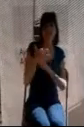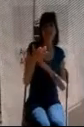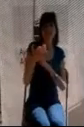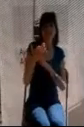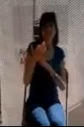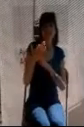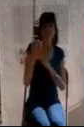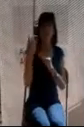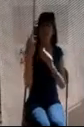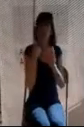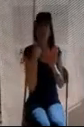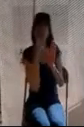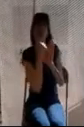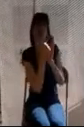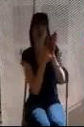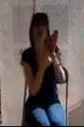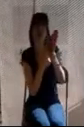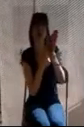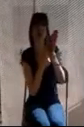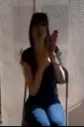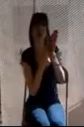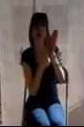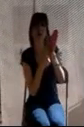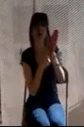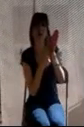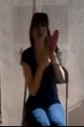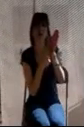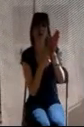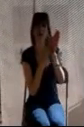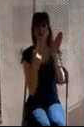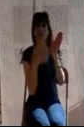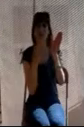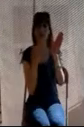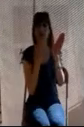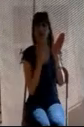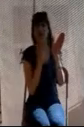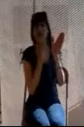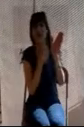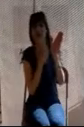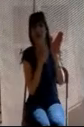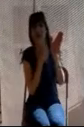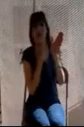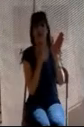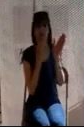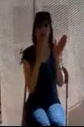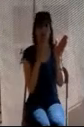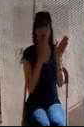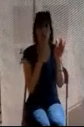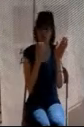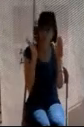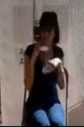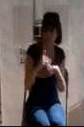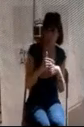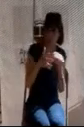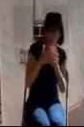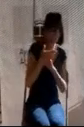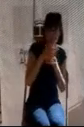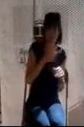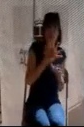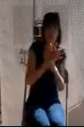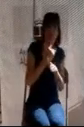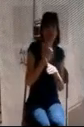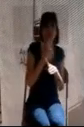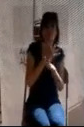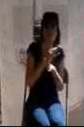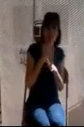unos principios a lo gracioso Groucho Marx, pero sin gracia y jugándose la integridad de España,